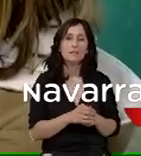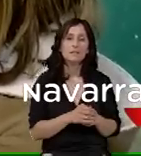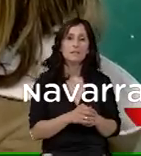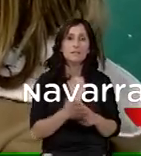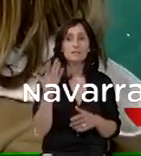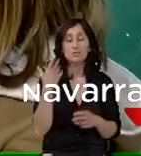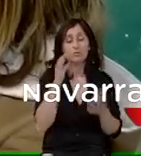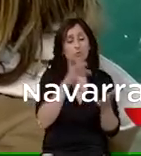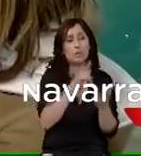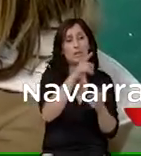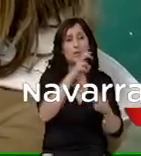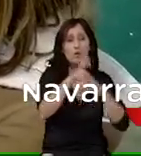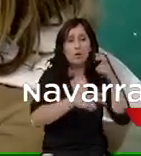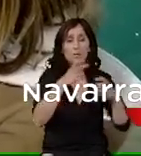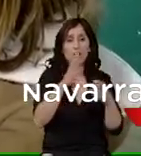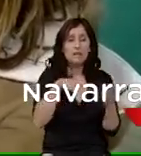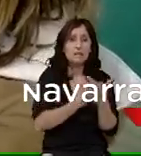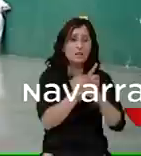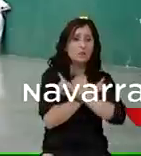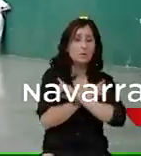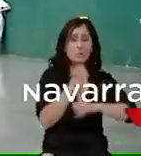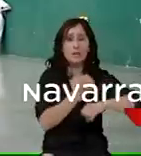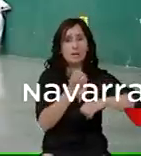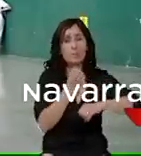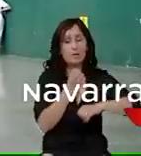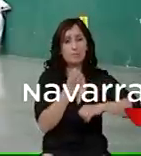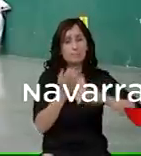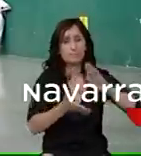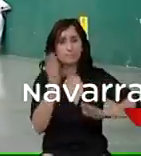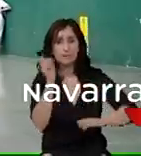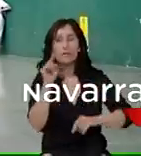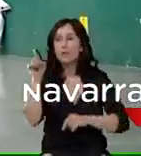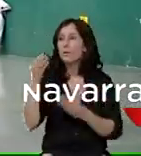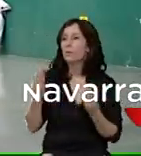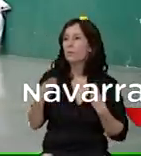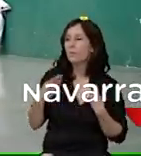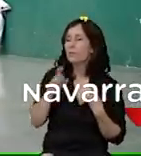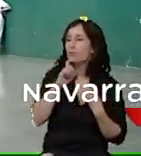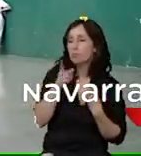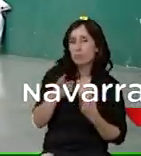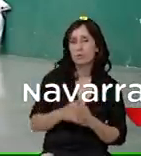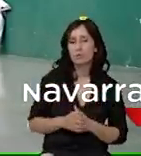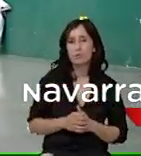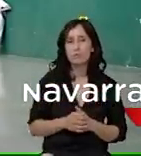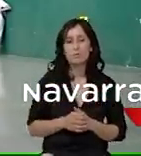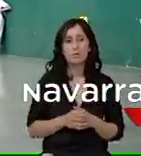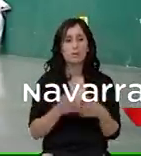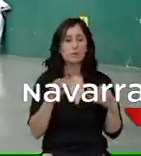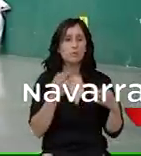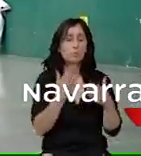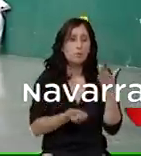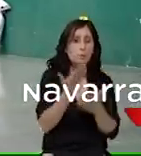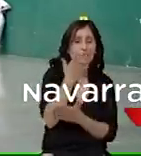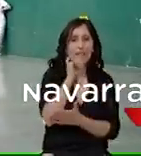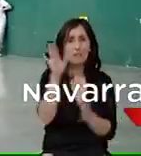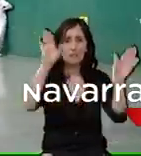tienen que hacer unas obras y eso. Hasta noviembre o diciembre no volvemos. ¿Cómo es tu vida y la vida de un zaguero? Pues solemos jugar a las mañanas y a